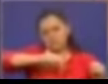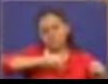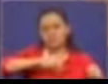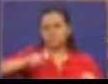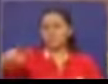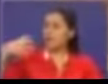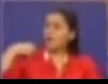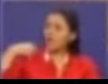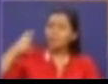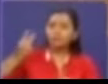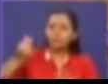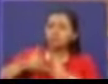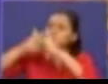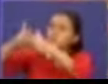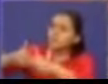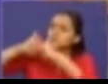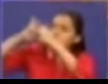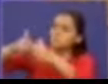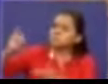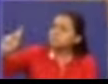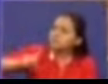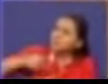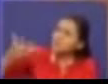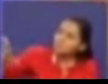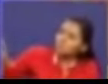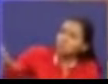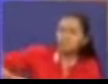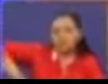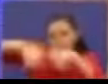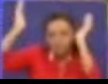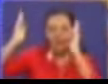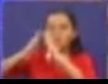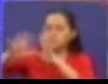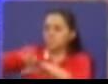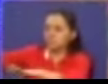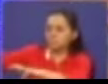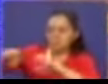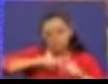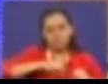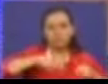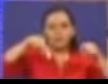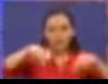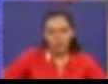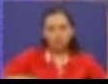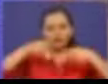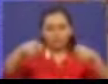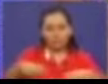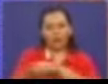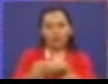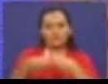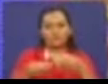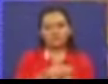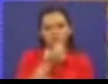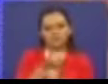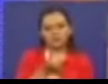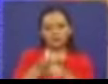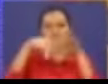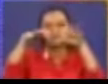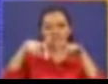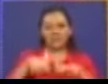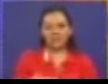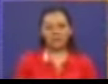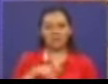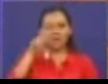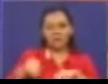garantía de los préstamos, de la estafa que hicieron los Isaías al país, y ahora sirve para el pueblo ecuatoriano con esta dependencia pública, nuestra